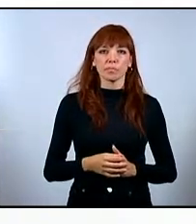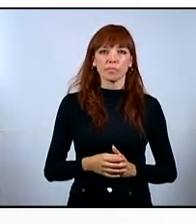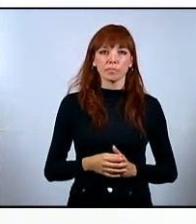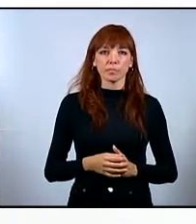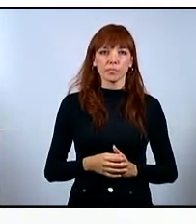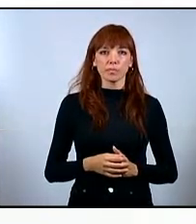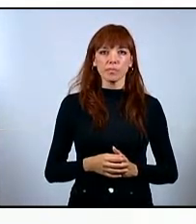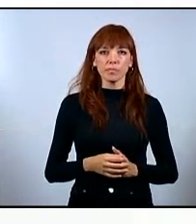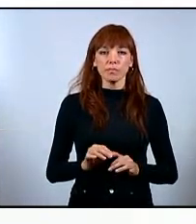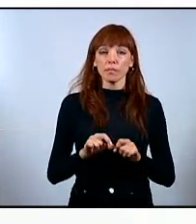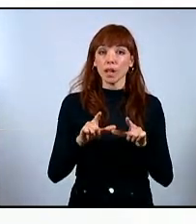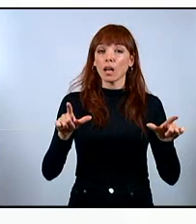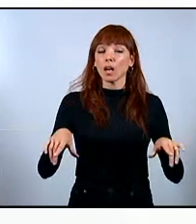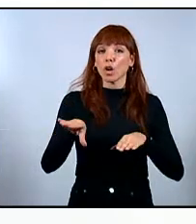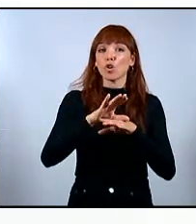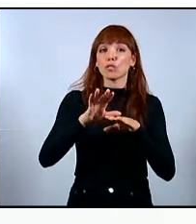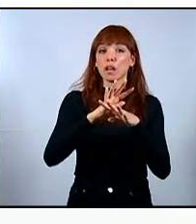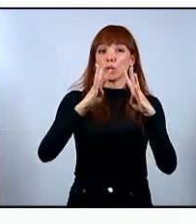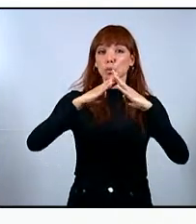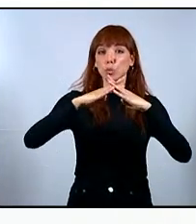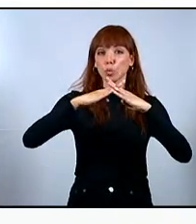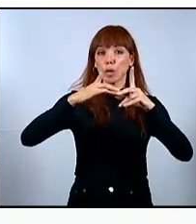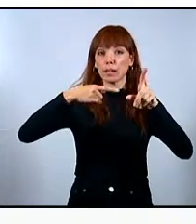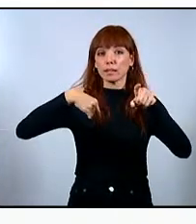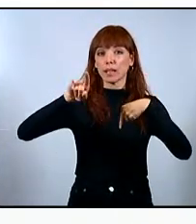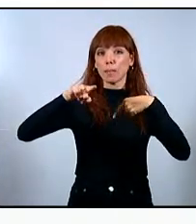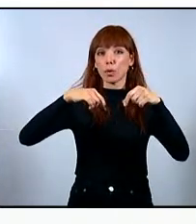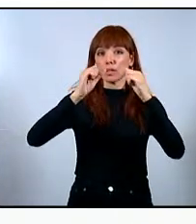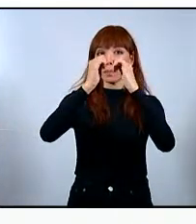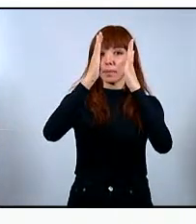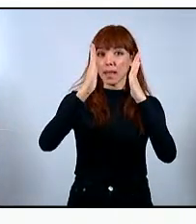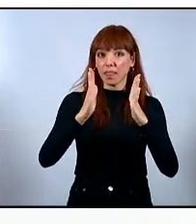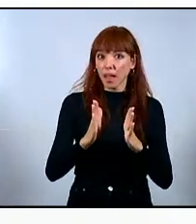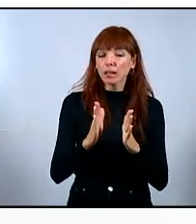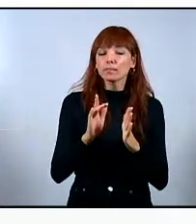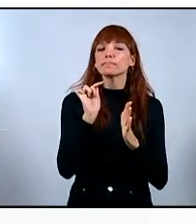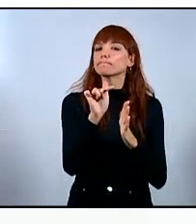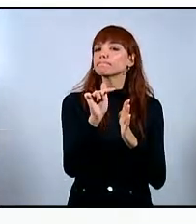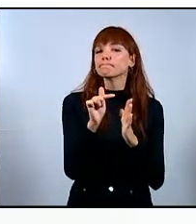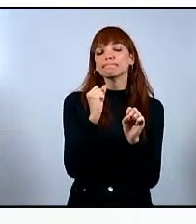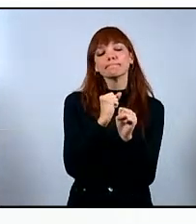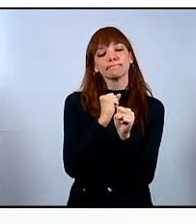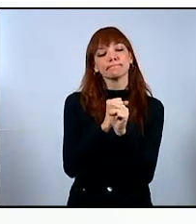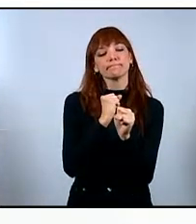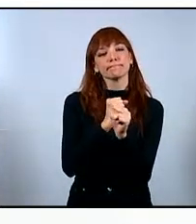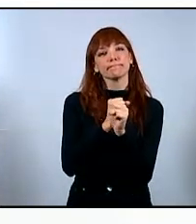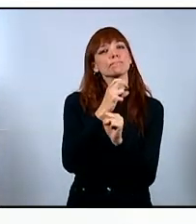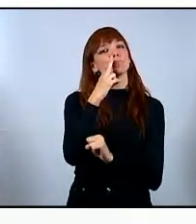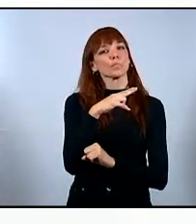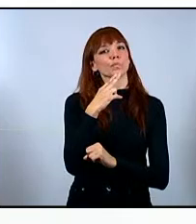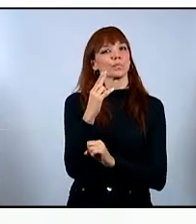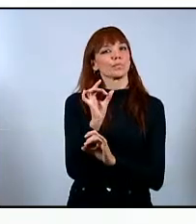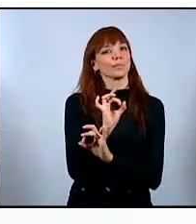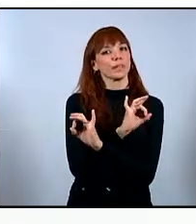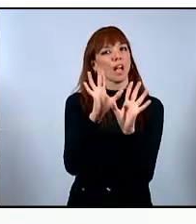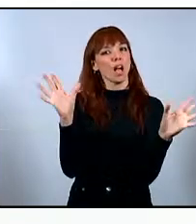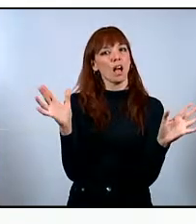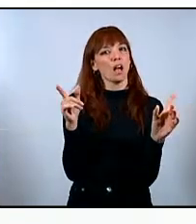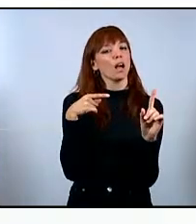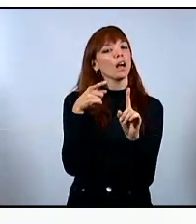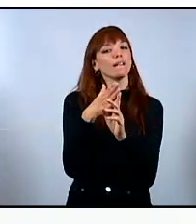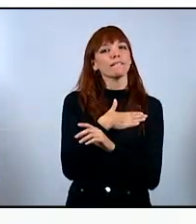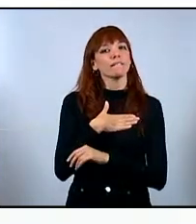Desde la Consejería de Infraestructuras, Transporte y Vivienda se está trabajando con un firme compromiso, que es el de subsanar